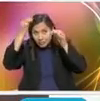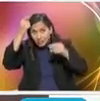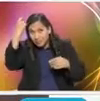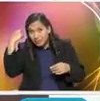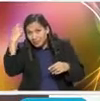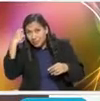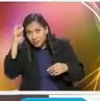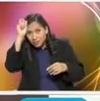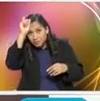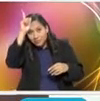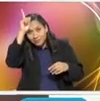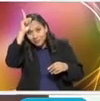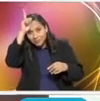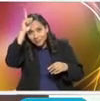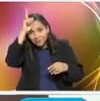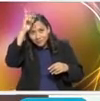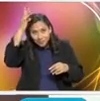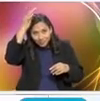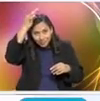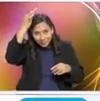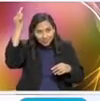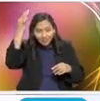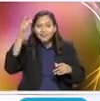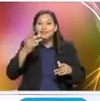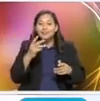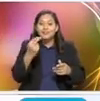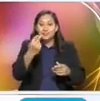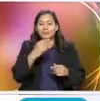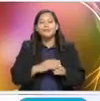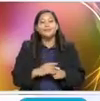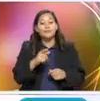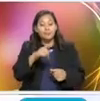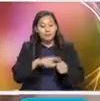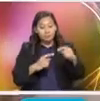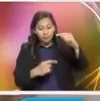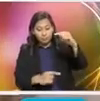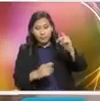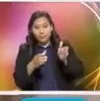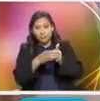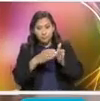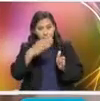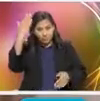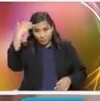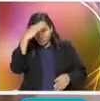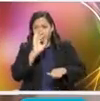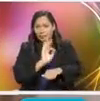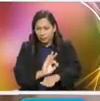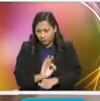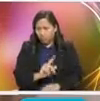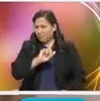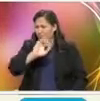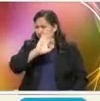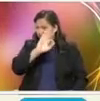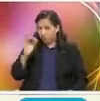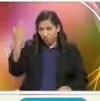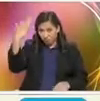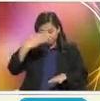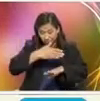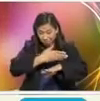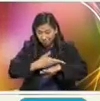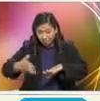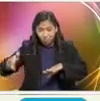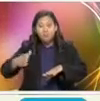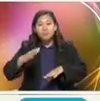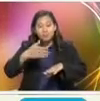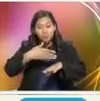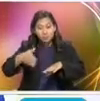peinar y entonces pues sobresalen. Así es. Y bueno, este tinte, el beneficio que tiene, aparte de que nos cubre las canas, es que no vamos a perder